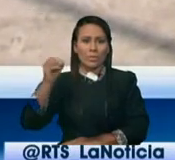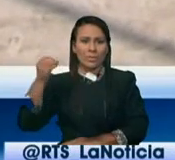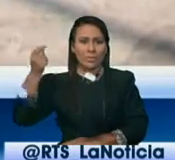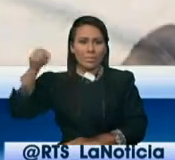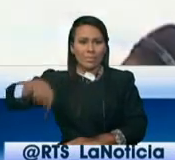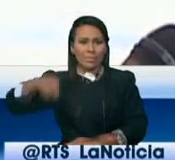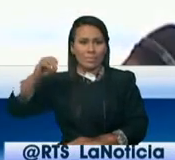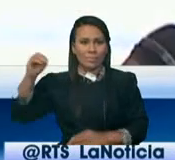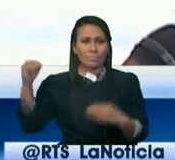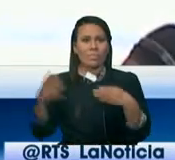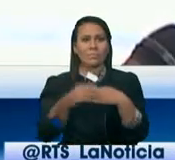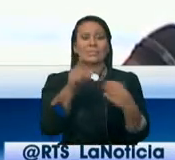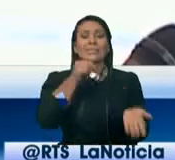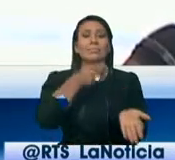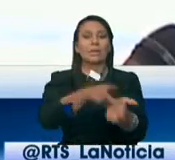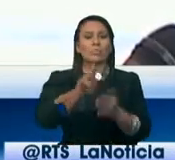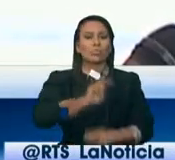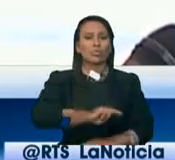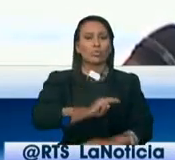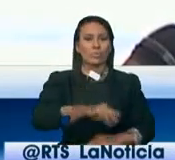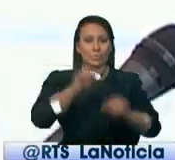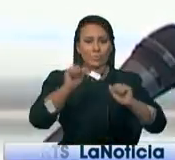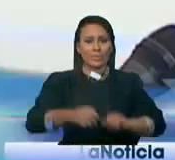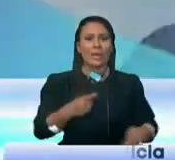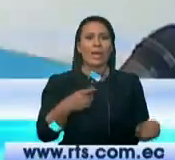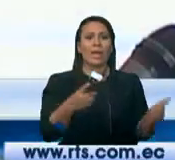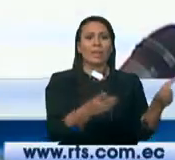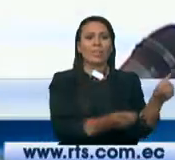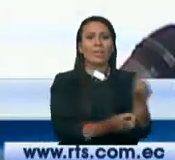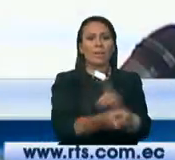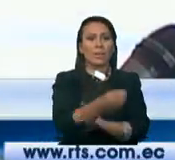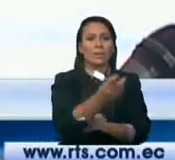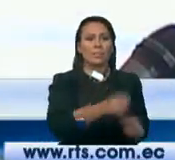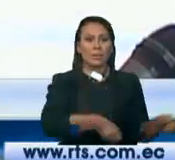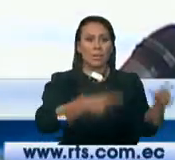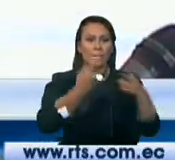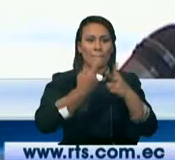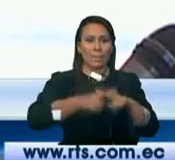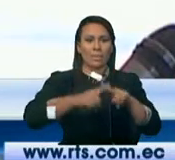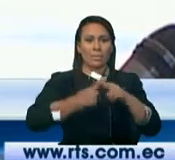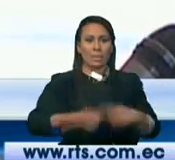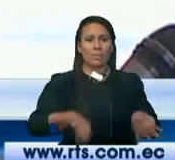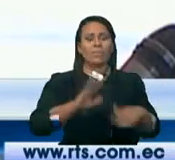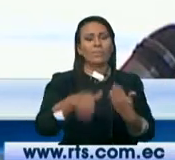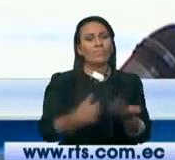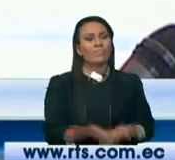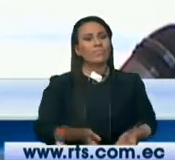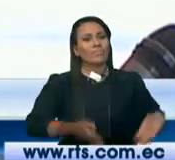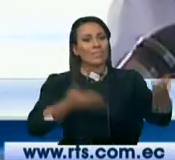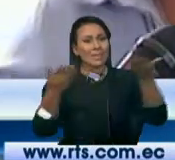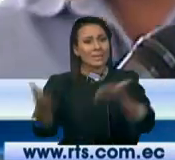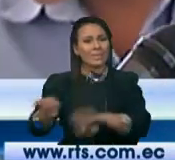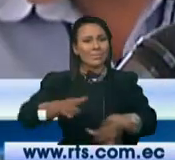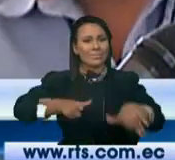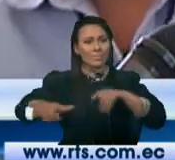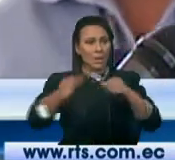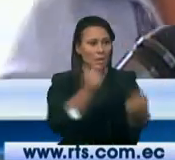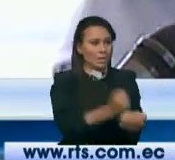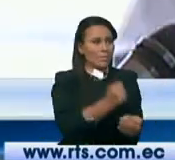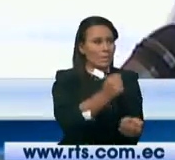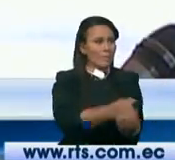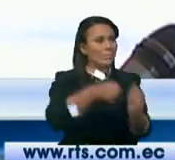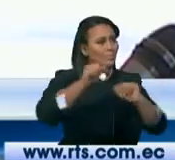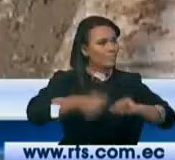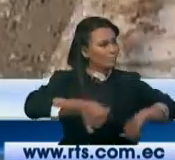$1.335.000. Por medio del Departamento de Operaciones y Mantenimiento, determinó que en este sector de Pascuales